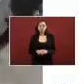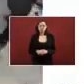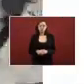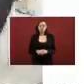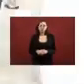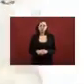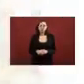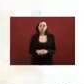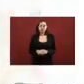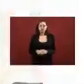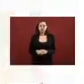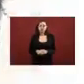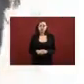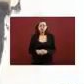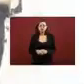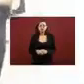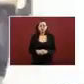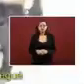puedo.